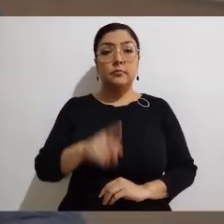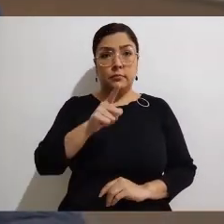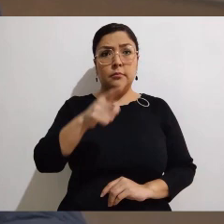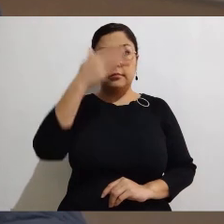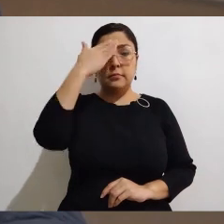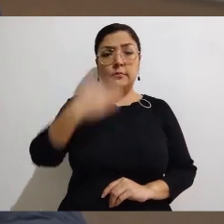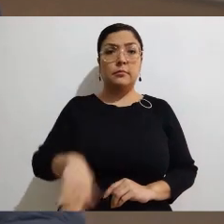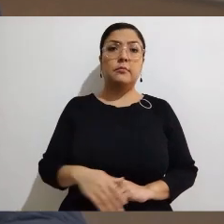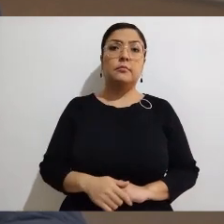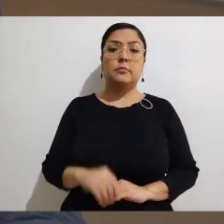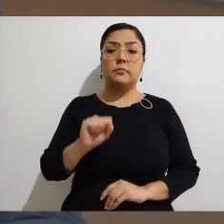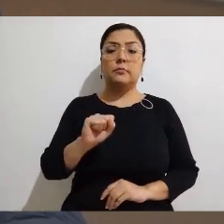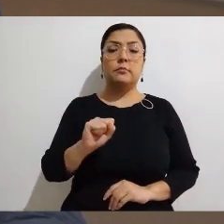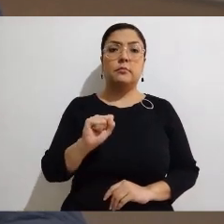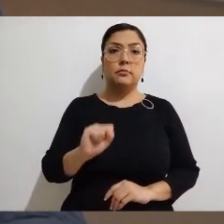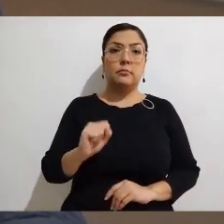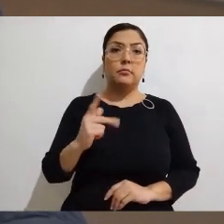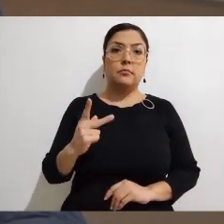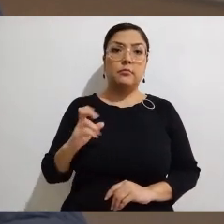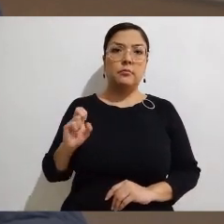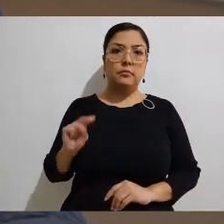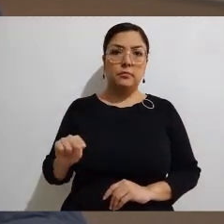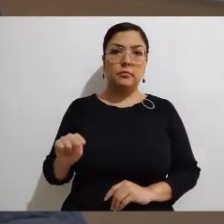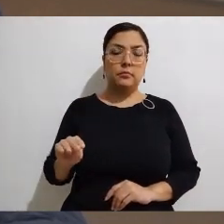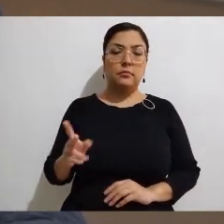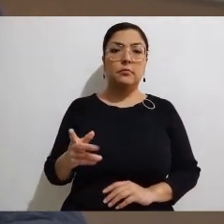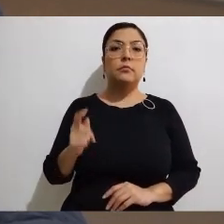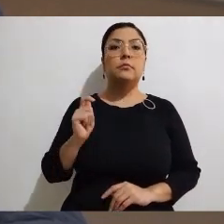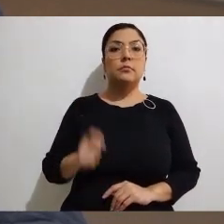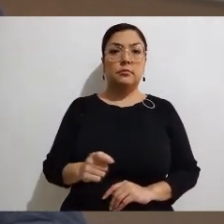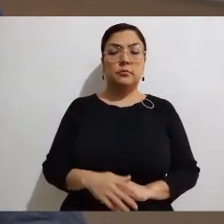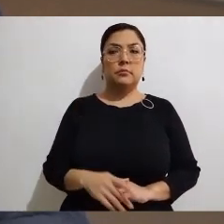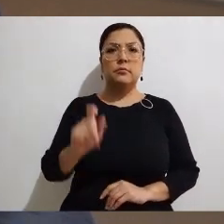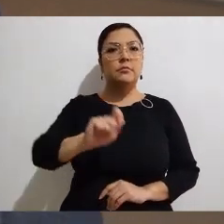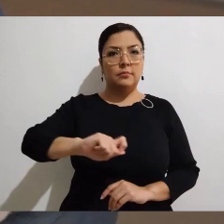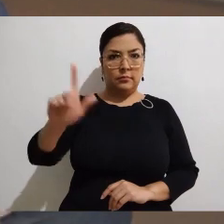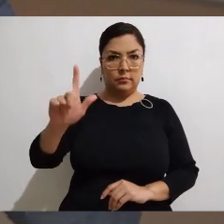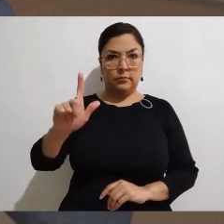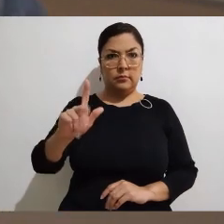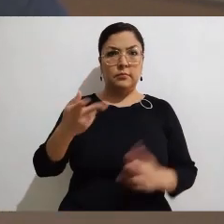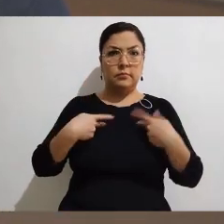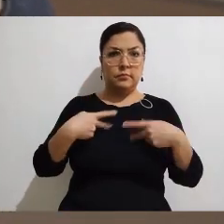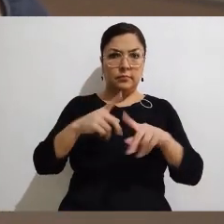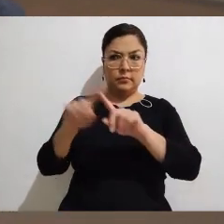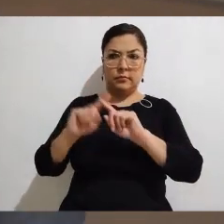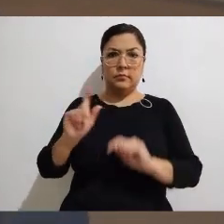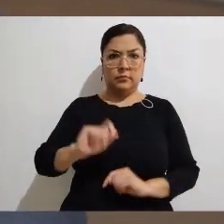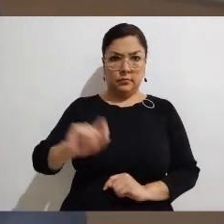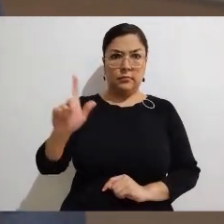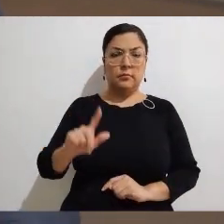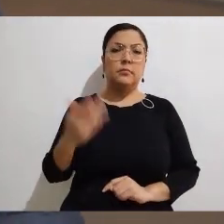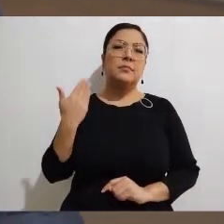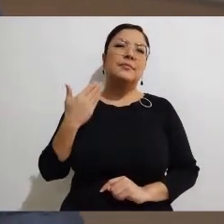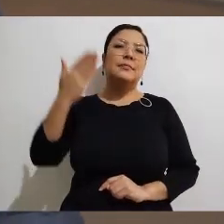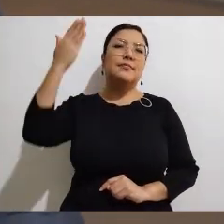sabes, consejero, el Servicio Profesional Electoral pues, es un mecanismo que existe desde el antiguo